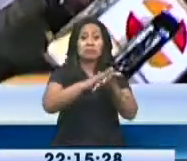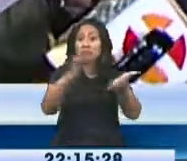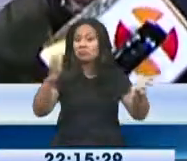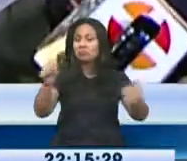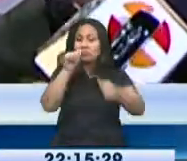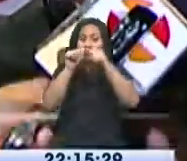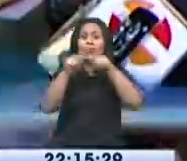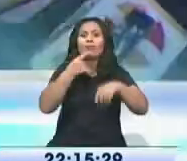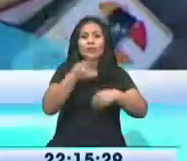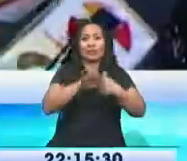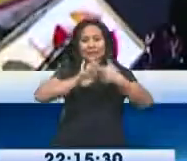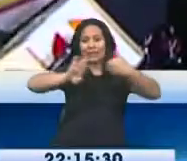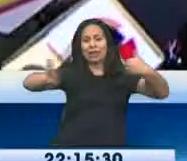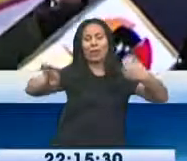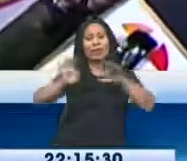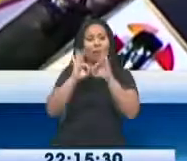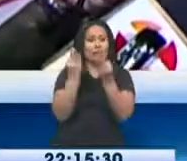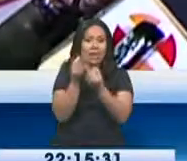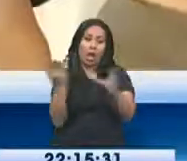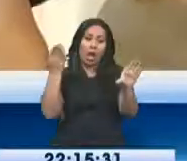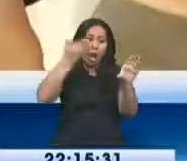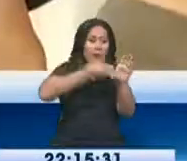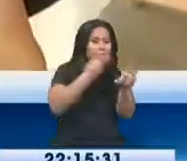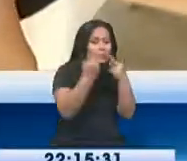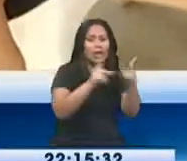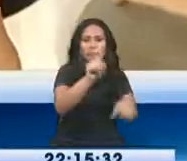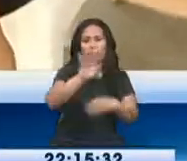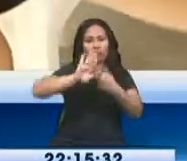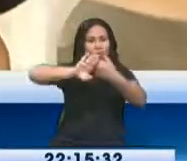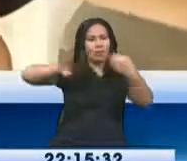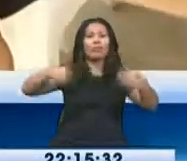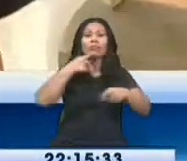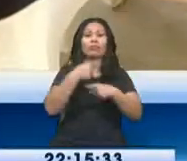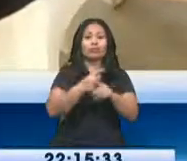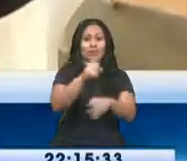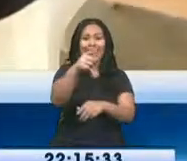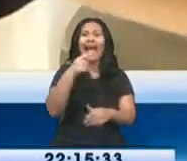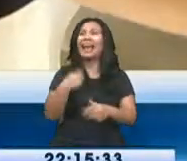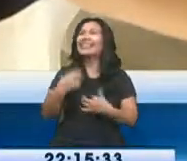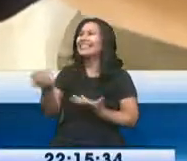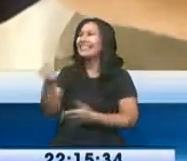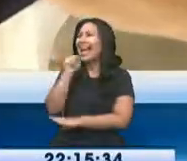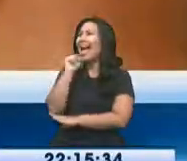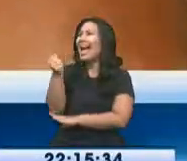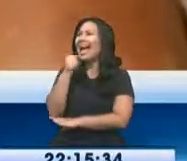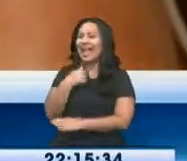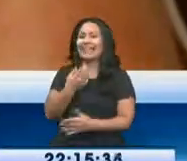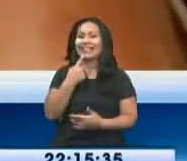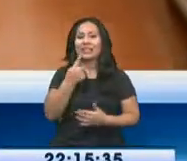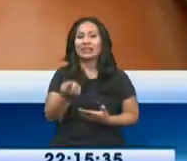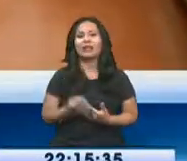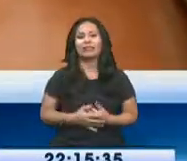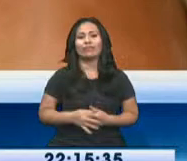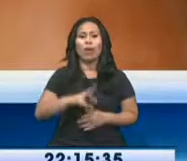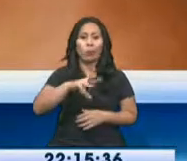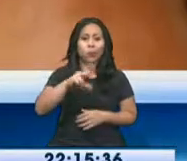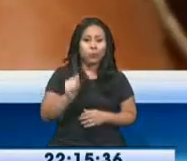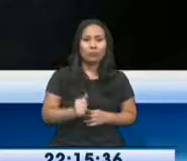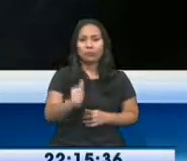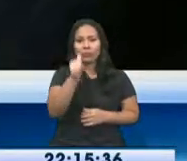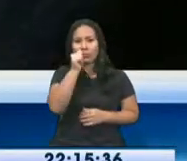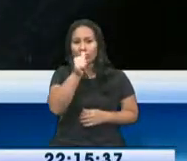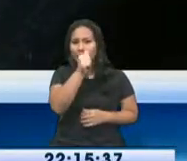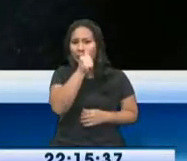proceso de separación de sus familias en una primera fase. Por eso algunos pidieron una entrevista porque dicen que la delincuencia y las